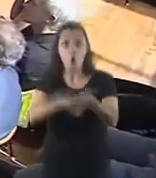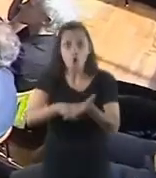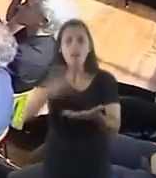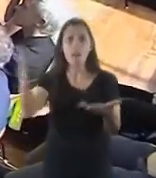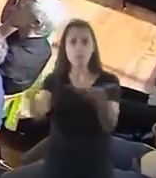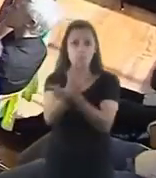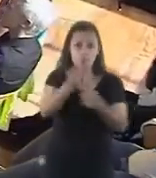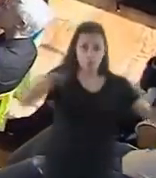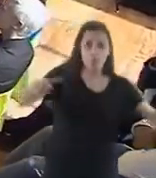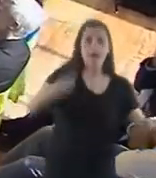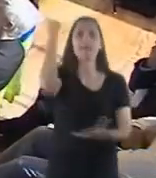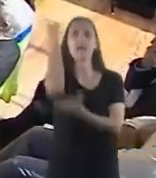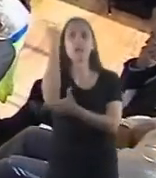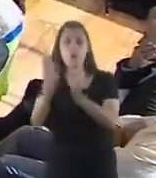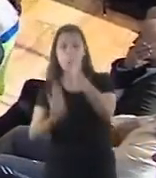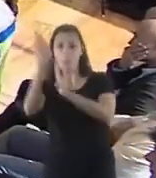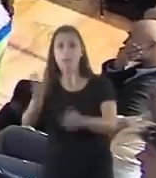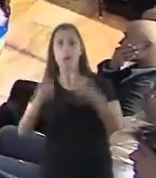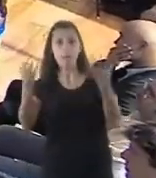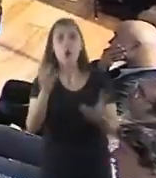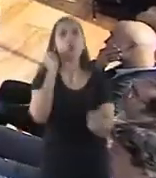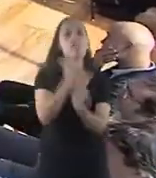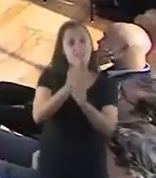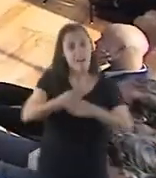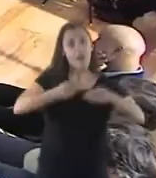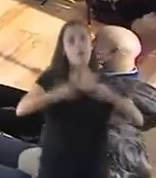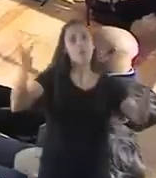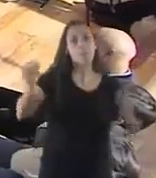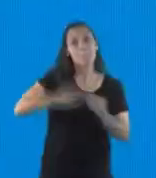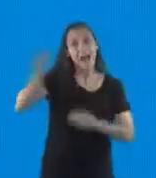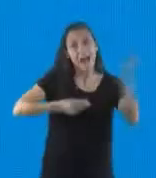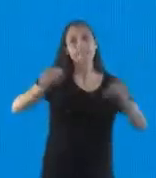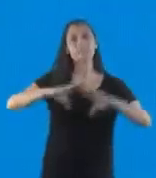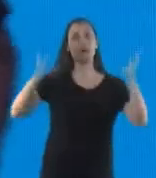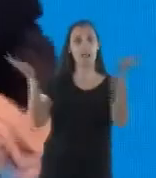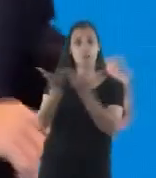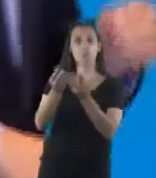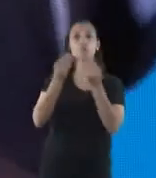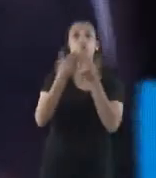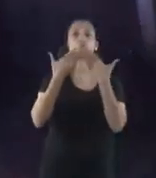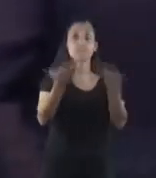nuevas economías en la Argentina y de trabajo argentino vendido al mundo. Muchas gracias.